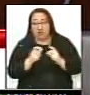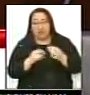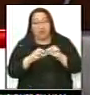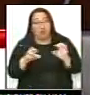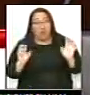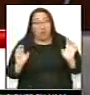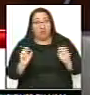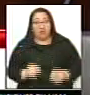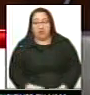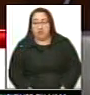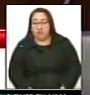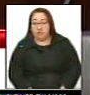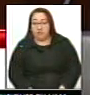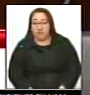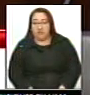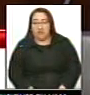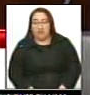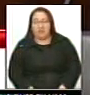pueblo.